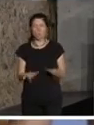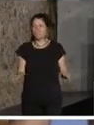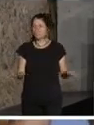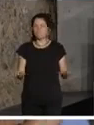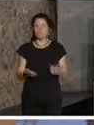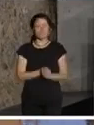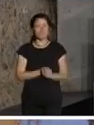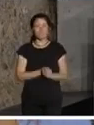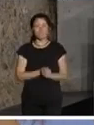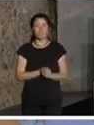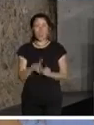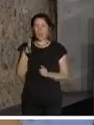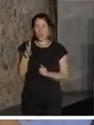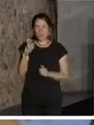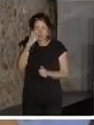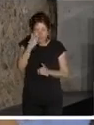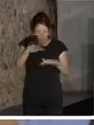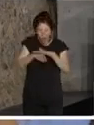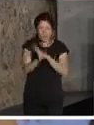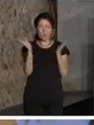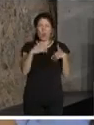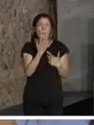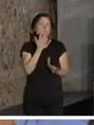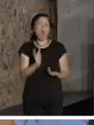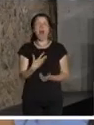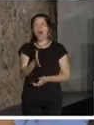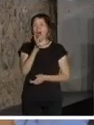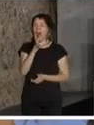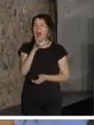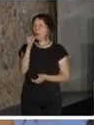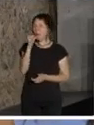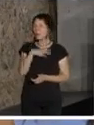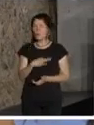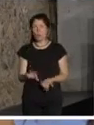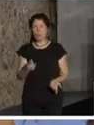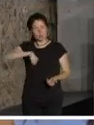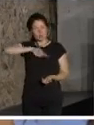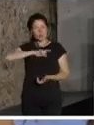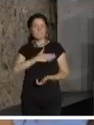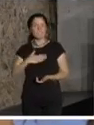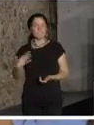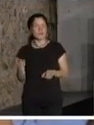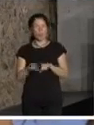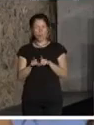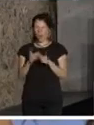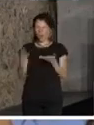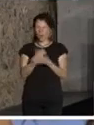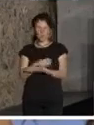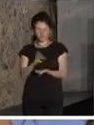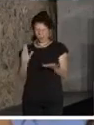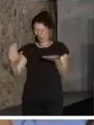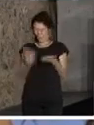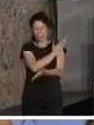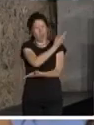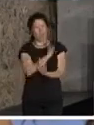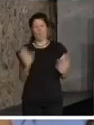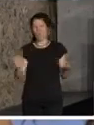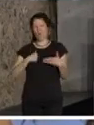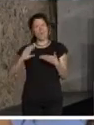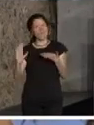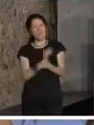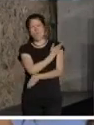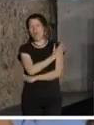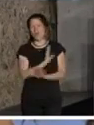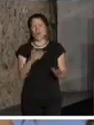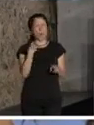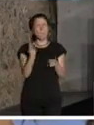ni acceso a un derecho humano como es el agua potable nosotras queremos desterrar todo eso queremos desterrar